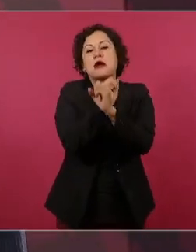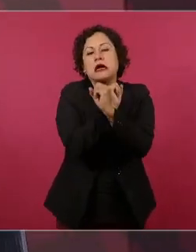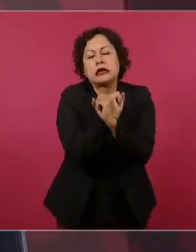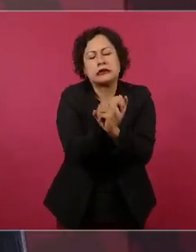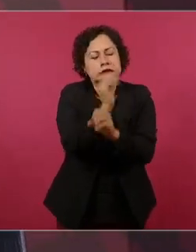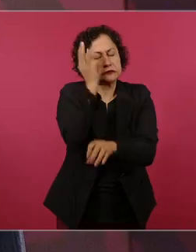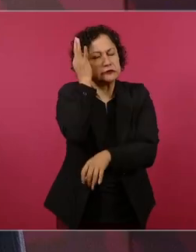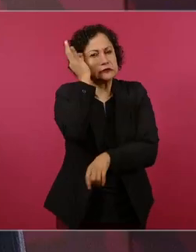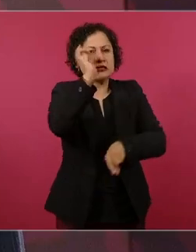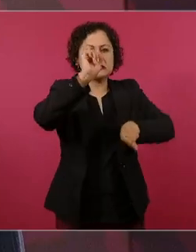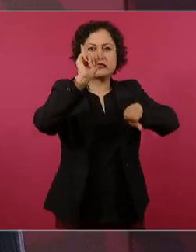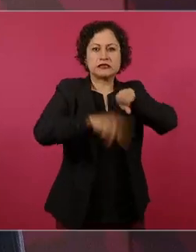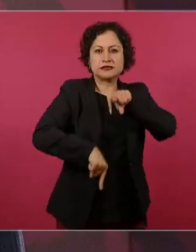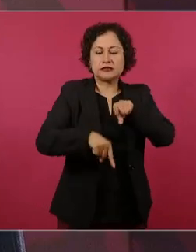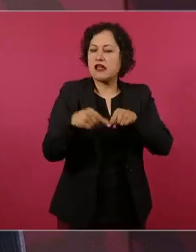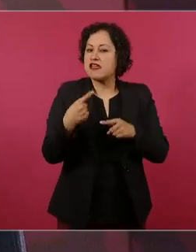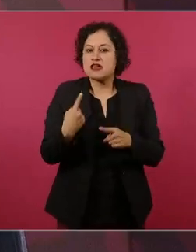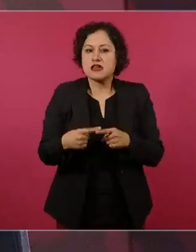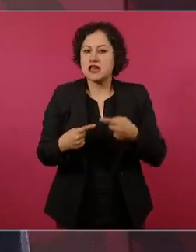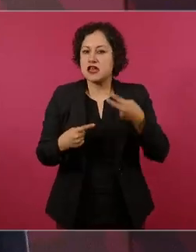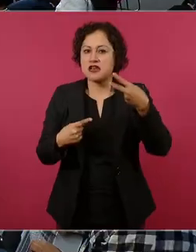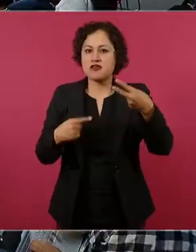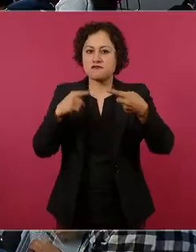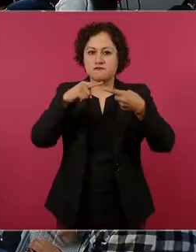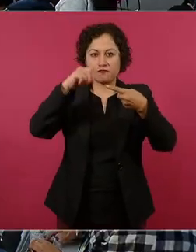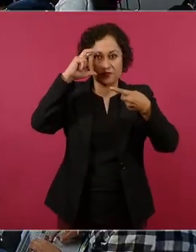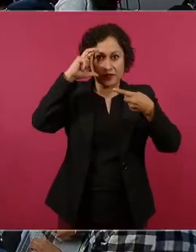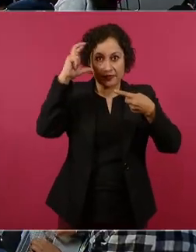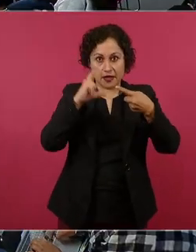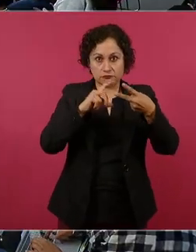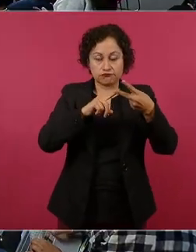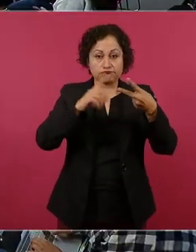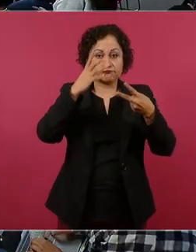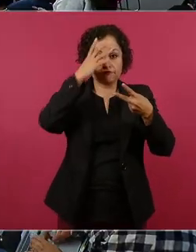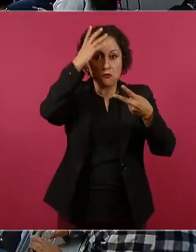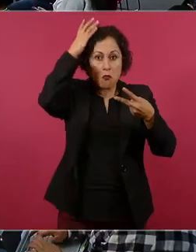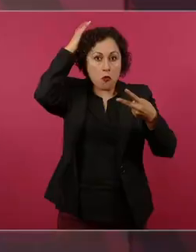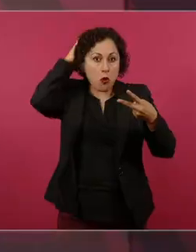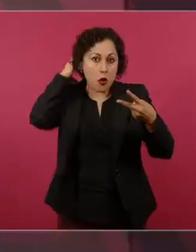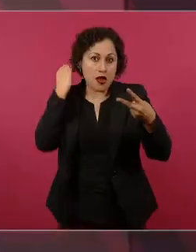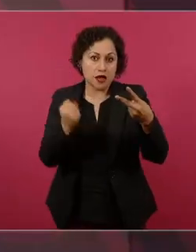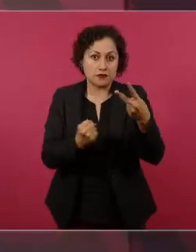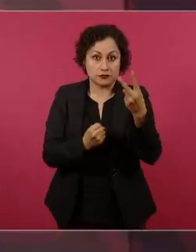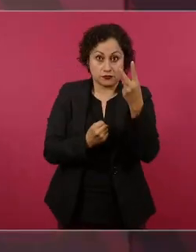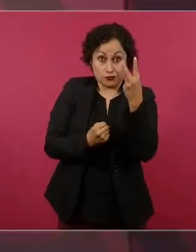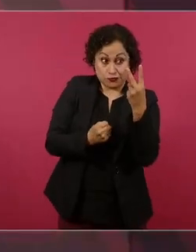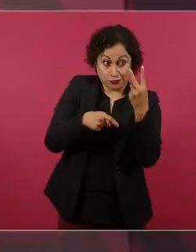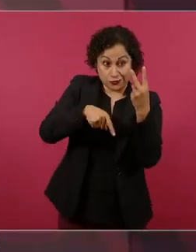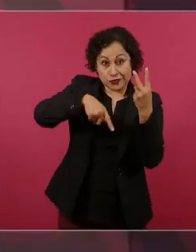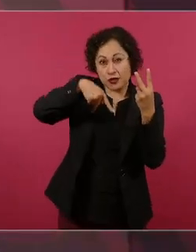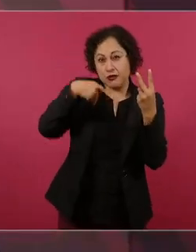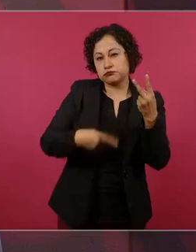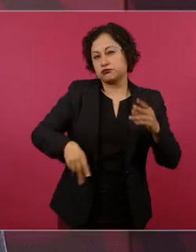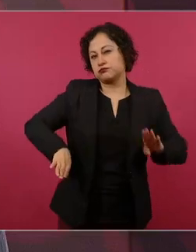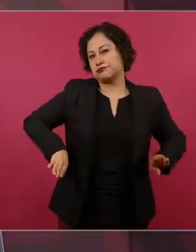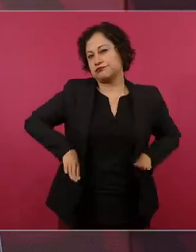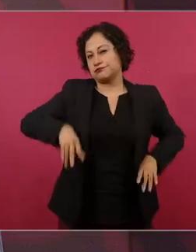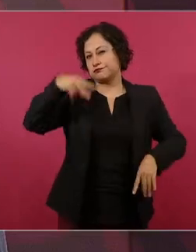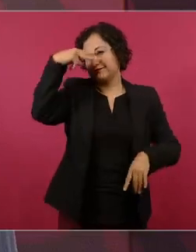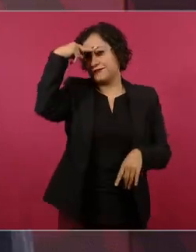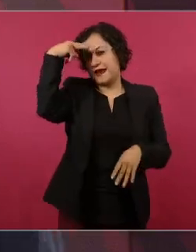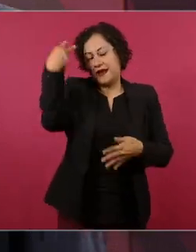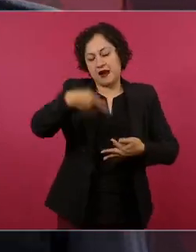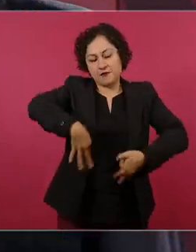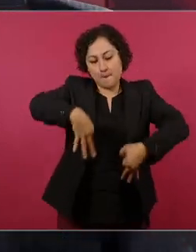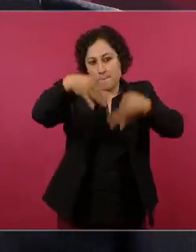Hidalgo y Morelos. Eso no se da en otras partes. Pero luego,